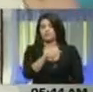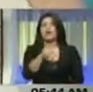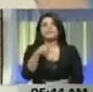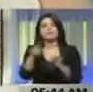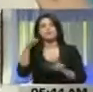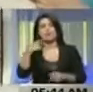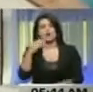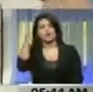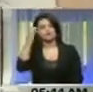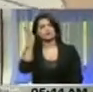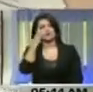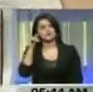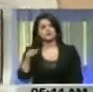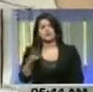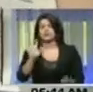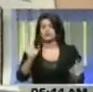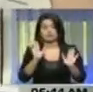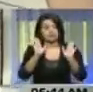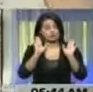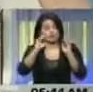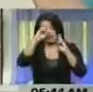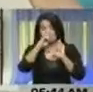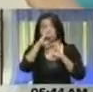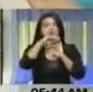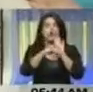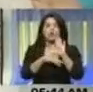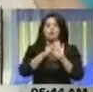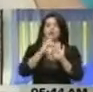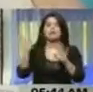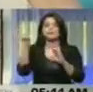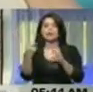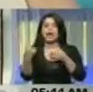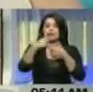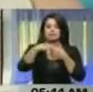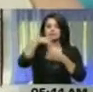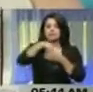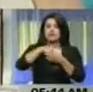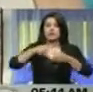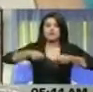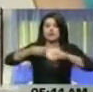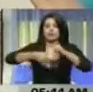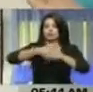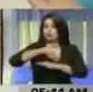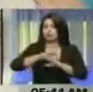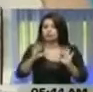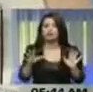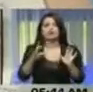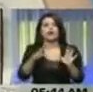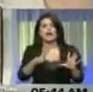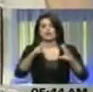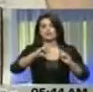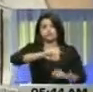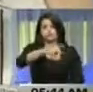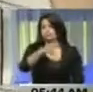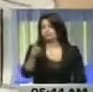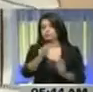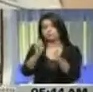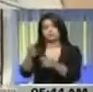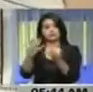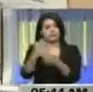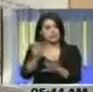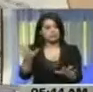consciente, reconoce el protocolo de adhesión de Venezuela, todo lo que es el protocolo de Asunción, la legislación del mercado común del sur, y